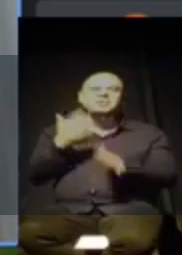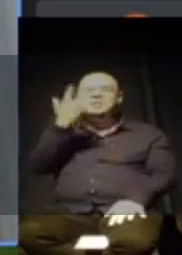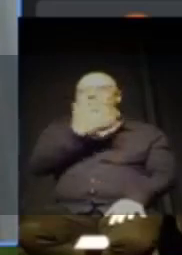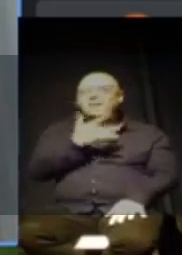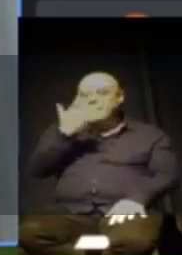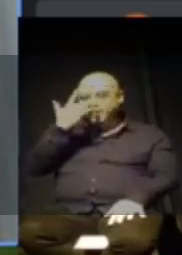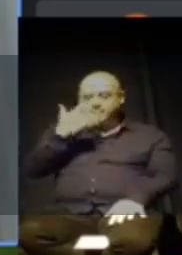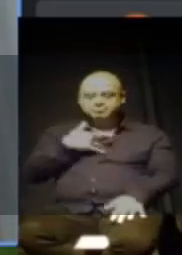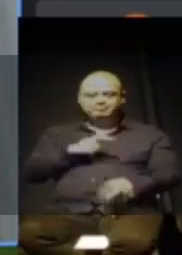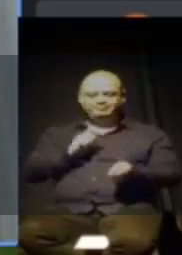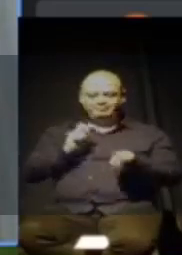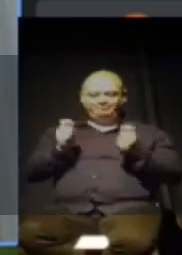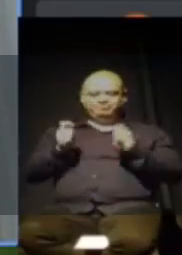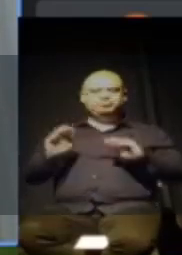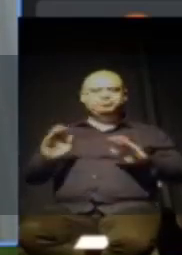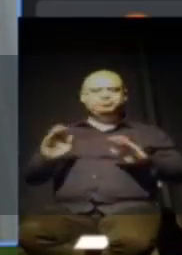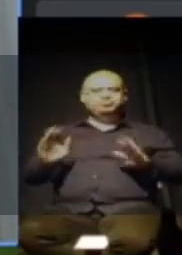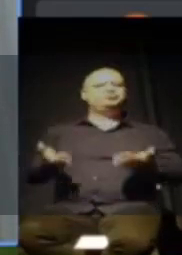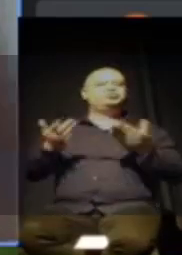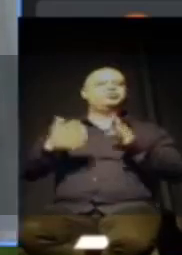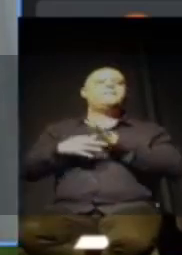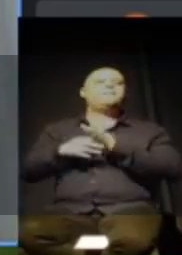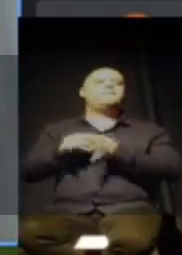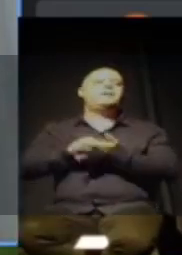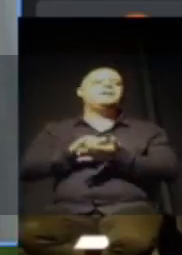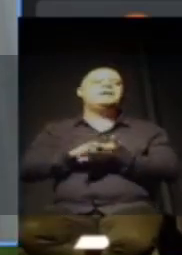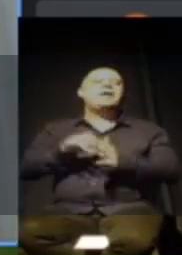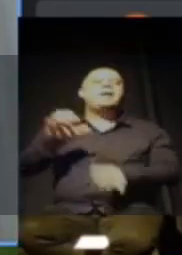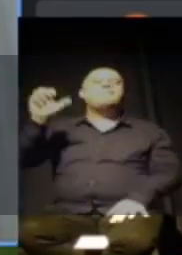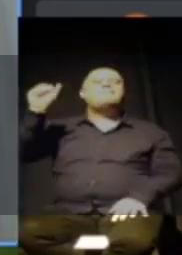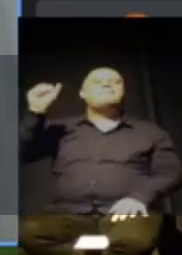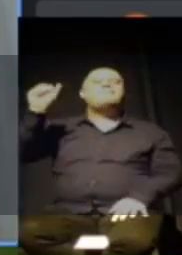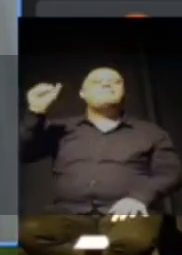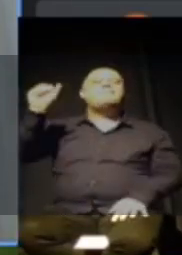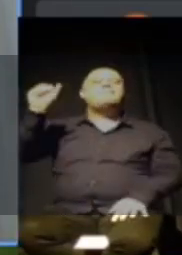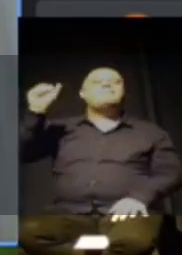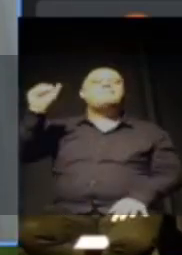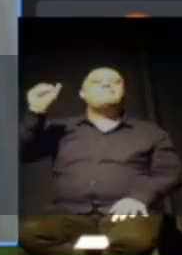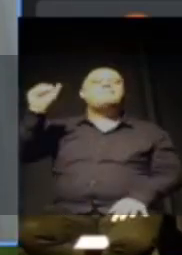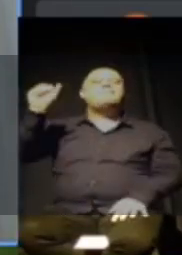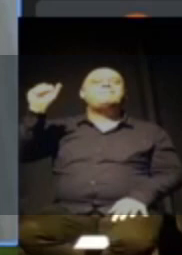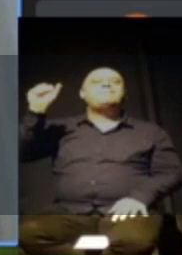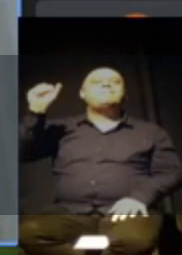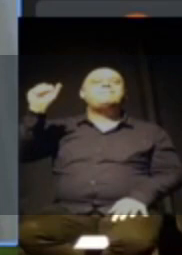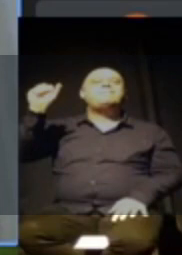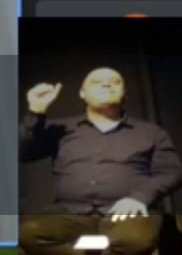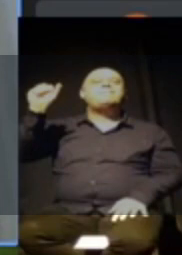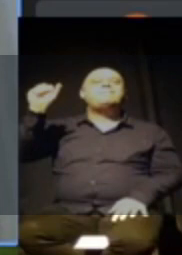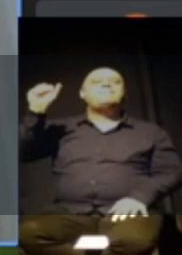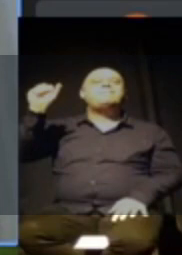resiliencia interseccional. Esto es, reconocer las catástrofes